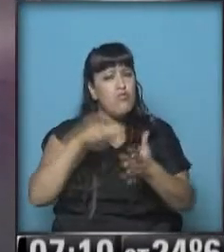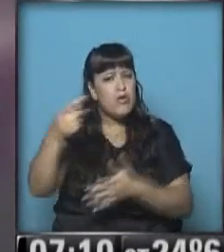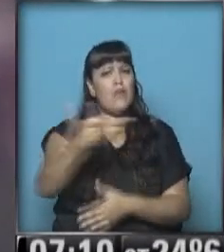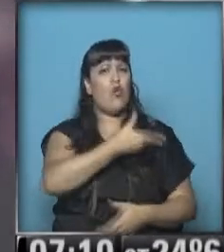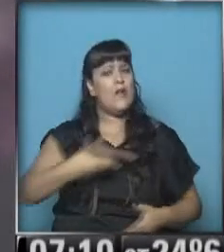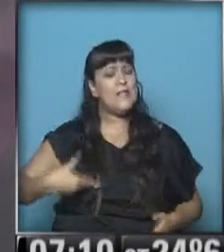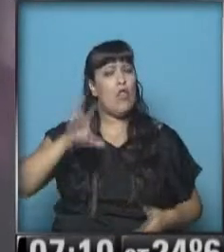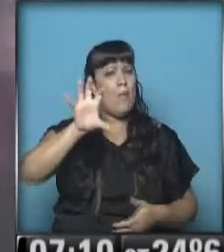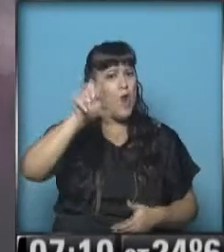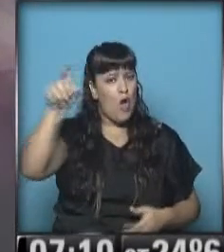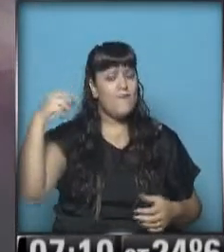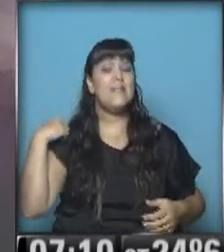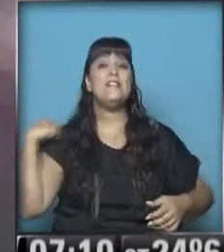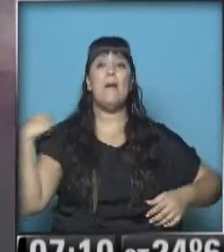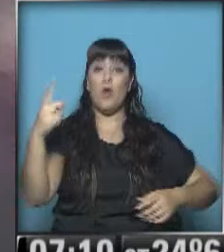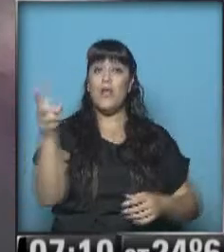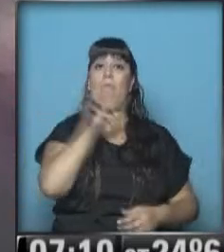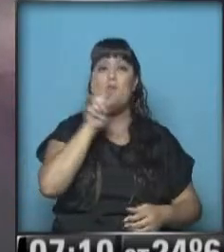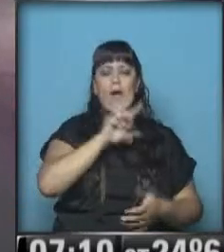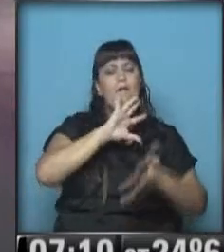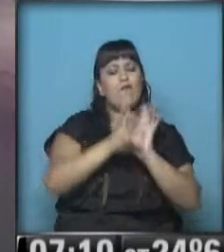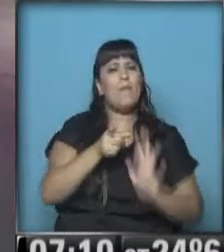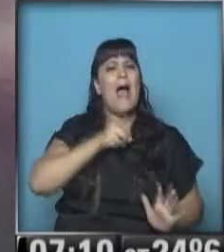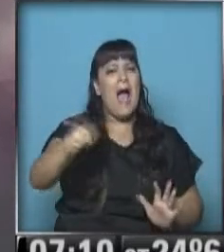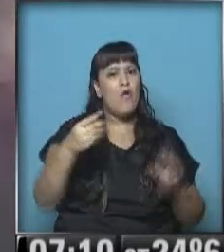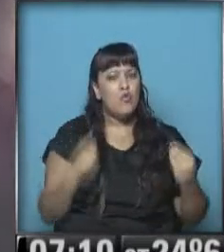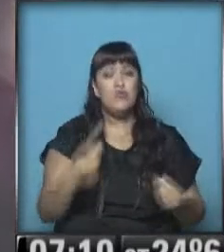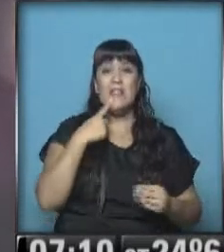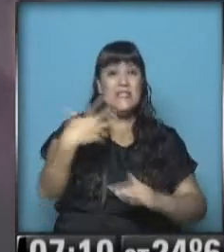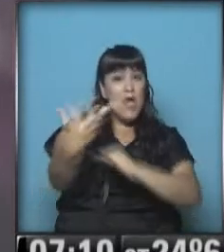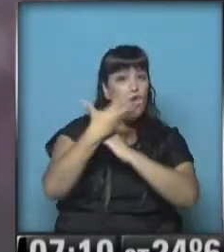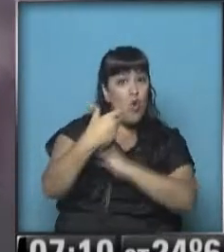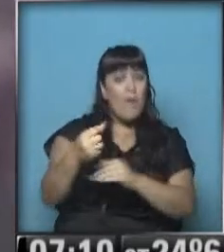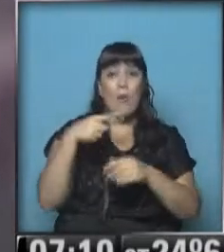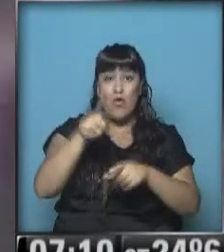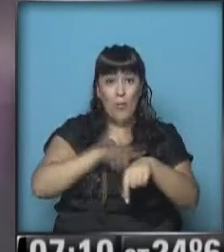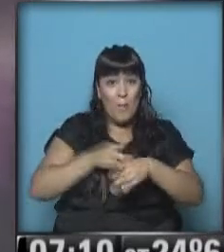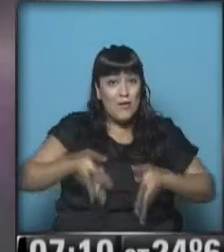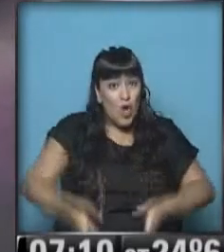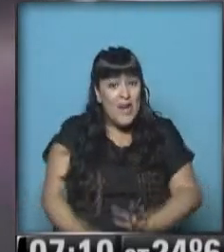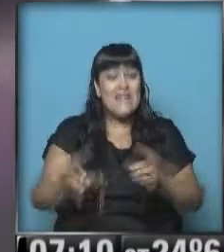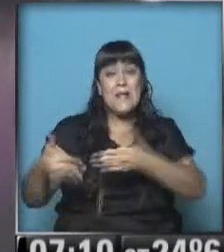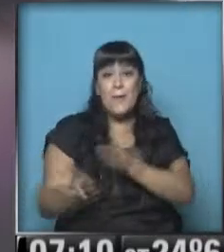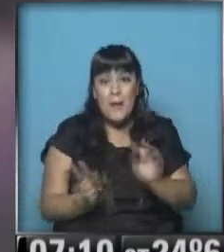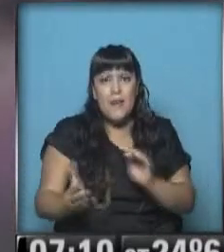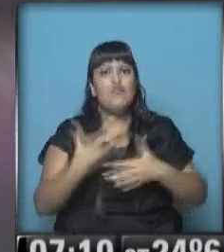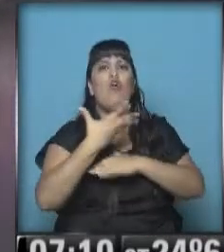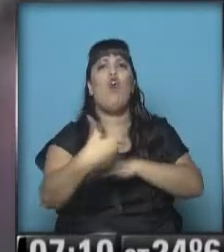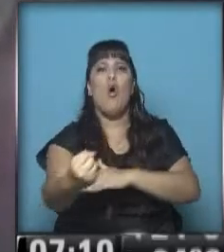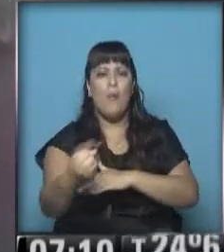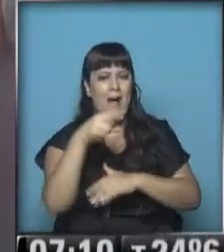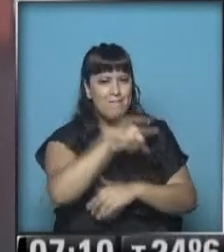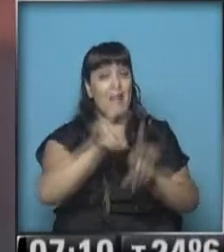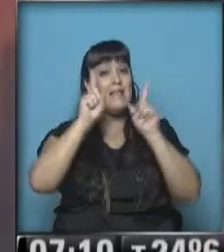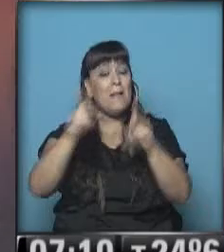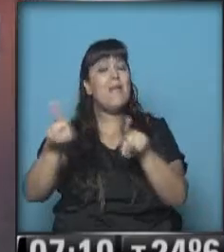provincial porque ella acusa, de alguna manera, que le robaron sus bebés al nacer? La contrapartida, porque aparte está el